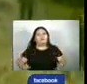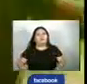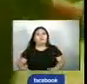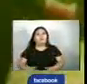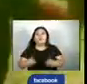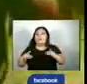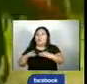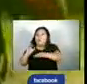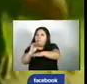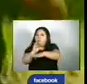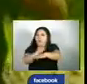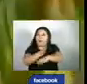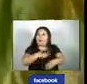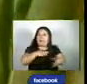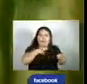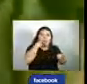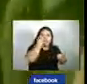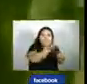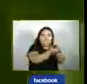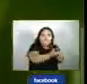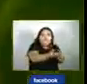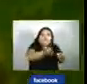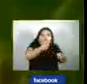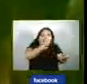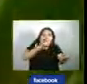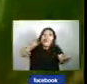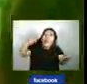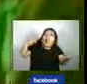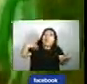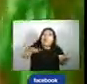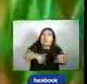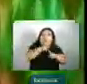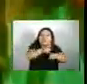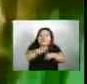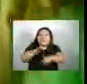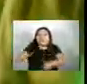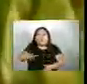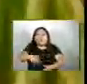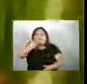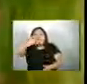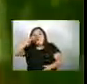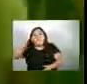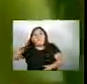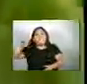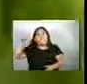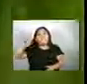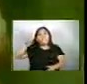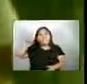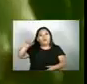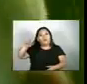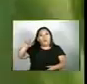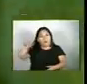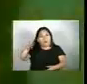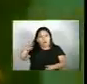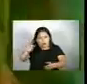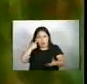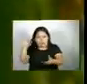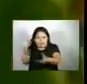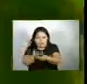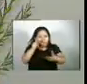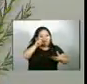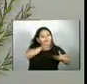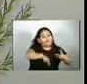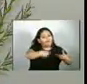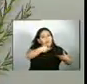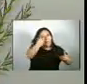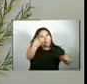recomiendan a quienes tengan archivos que ayuden a esclarecer hechos como la masacre del Mozote, que los entreguen para que los culpables paguen por las muertes